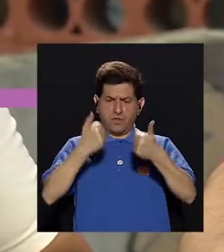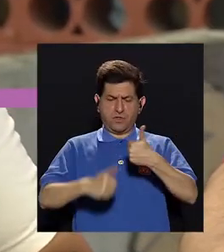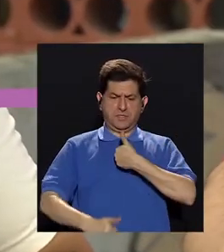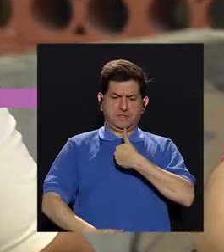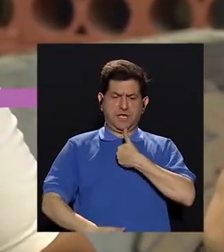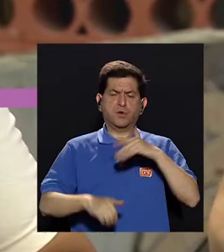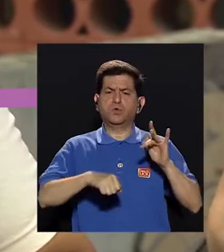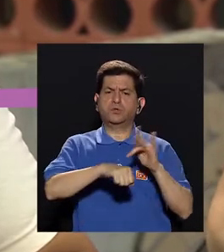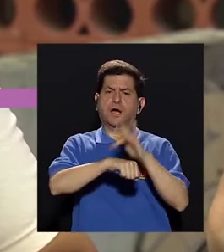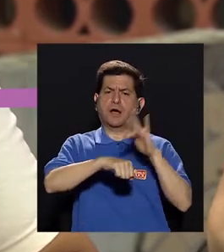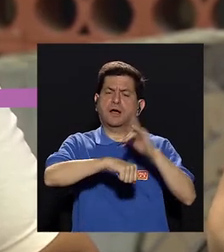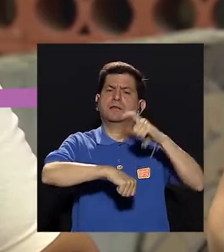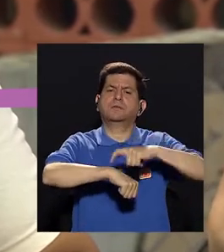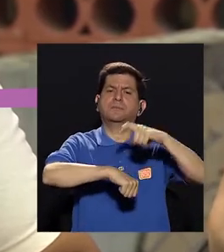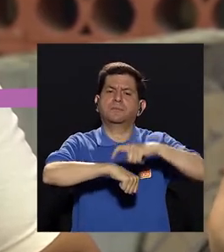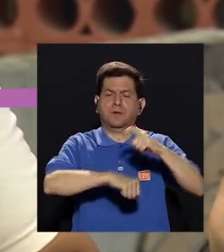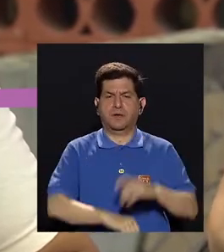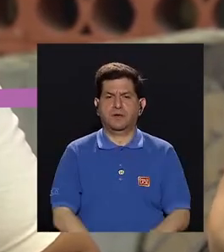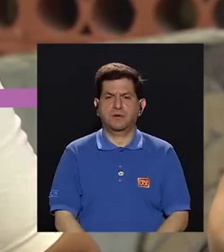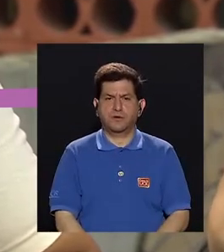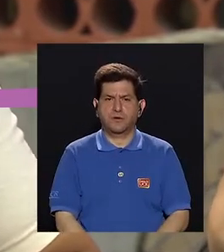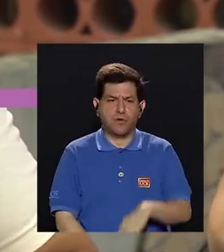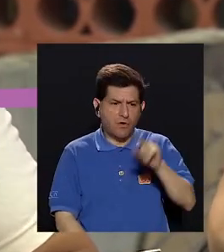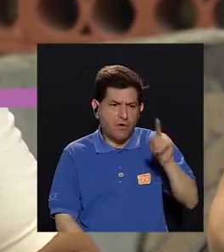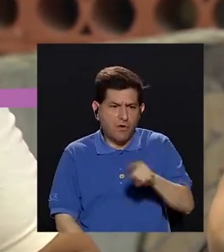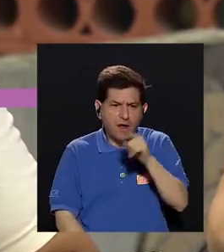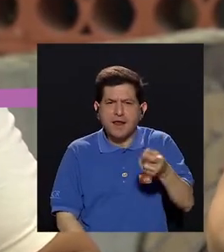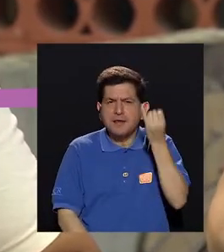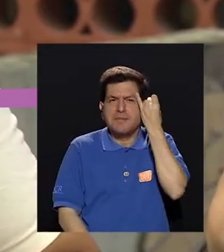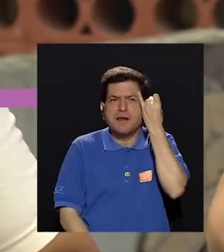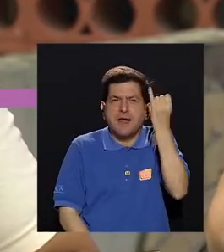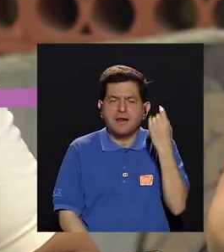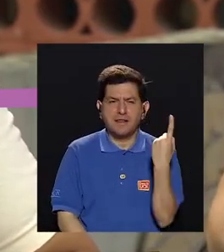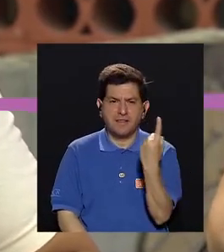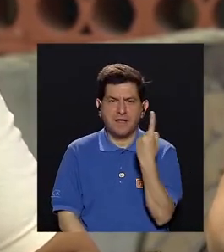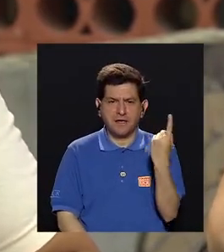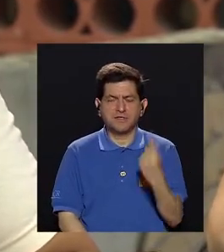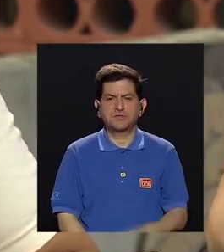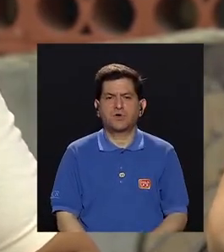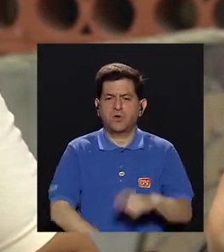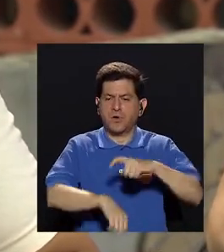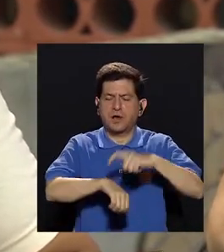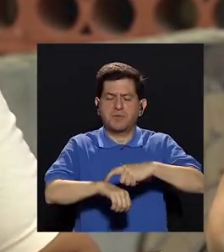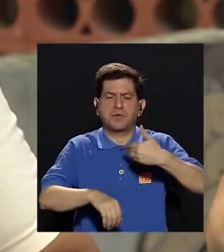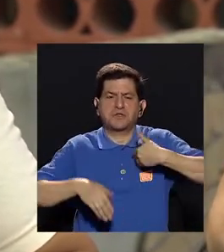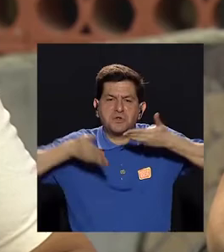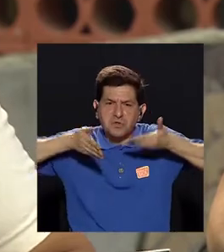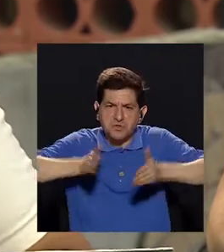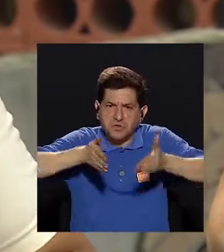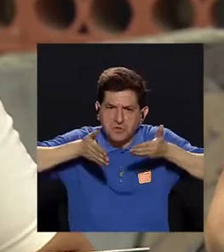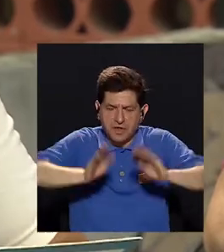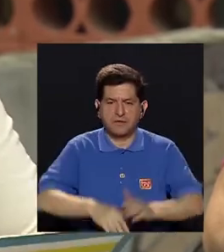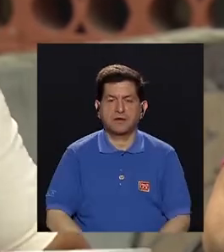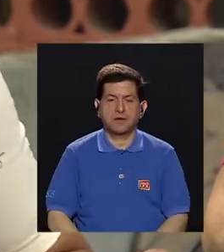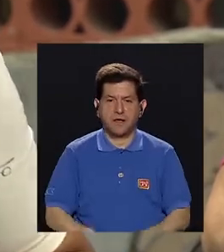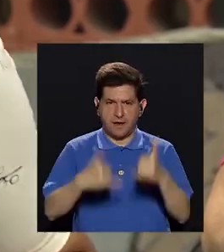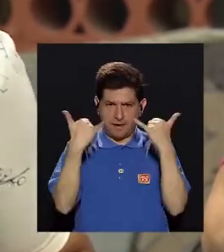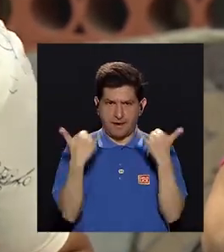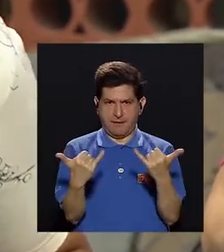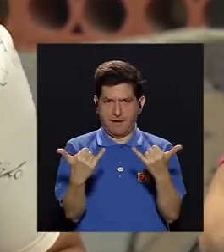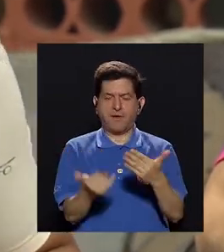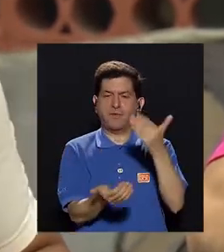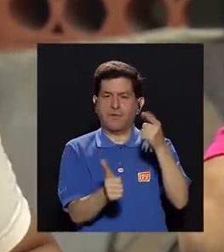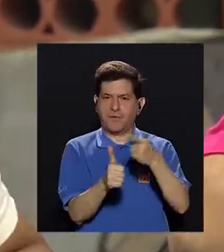desde muy temprana edad, ¿verdad? Desmitificar esa atención solo de la parte reproductiva, ¿verdad? Claro. Bueno, es momento de